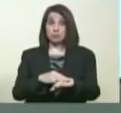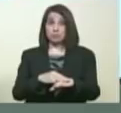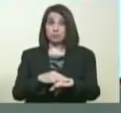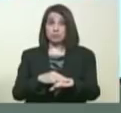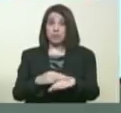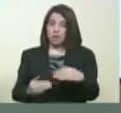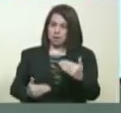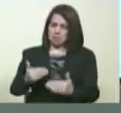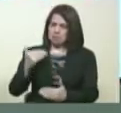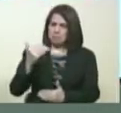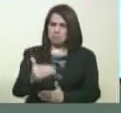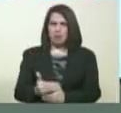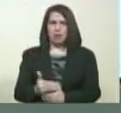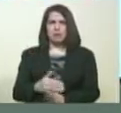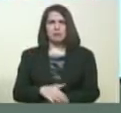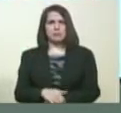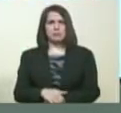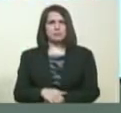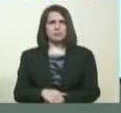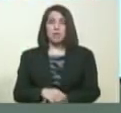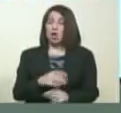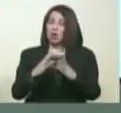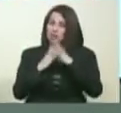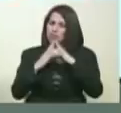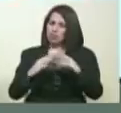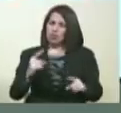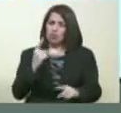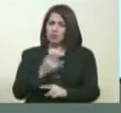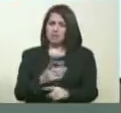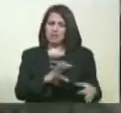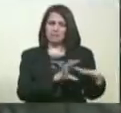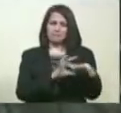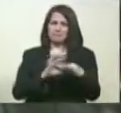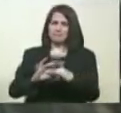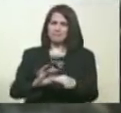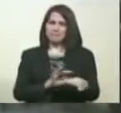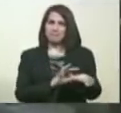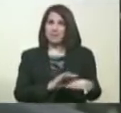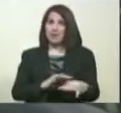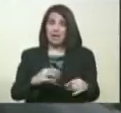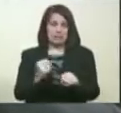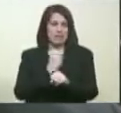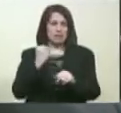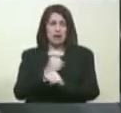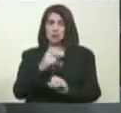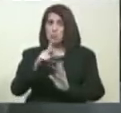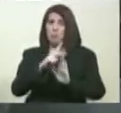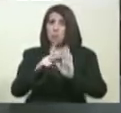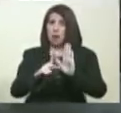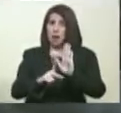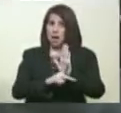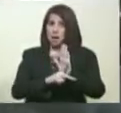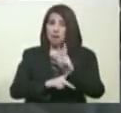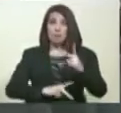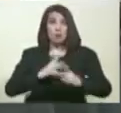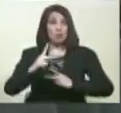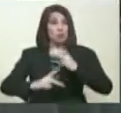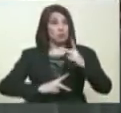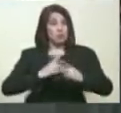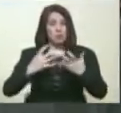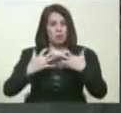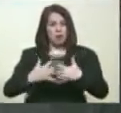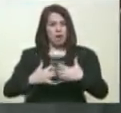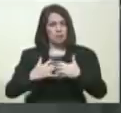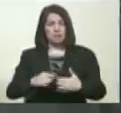allá, todos deben estar articulados en un plan productivo con todos los sectores del